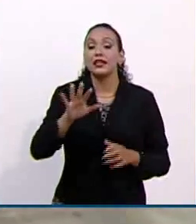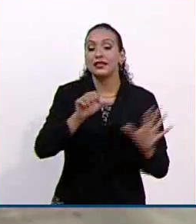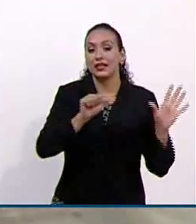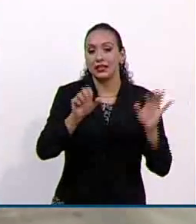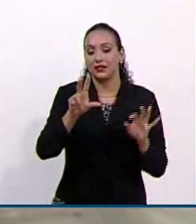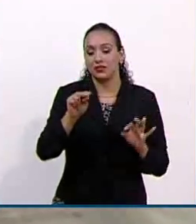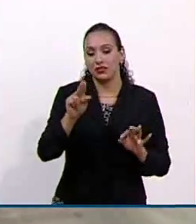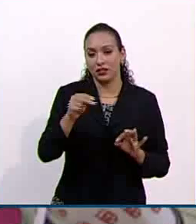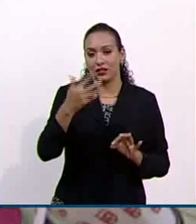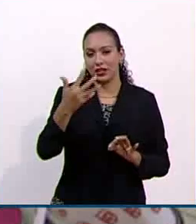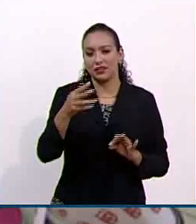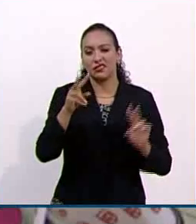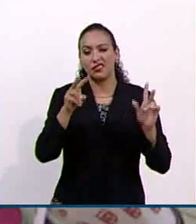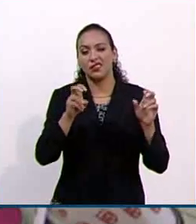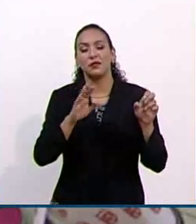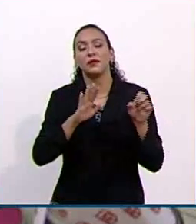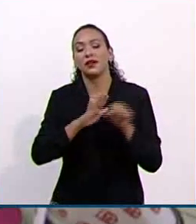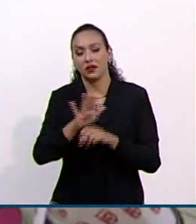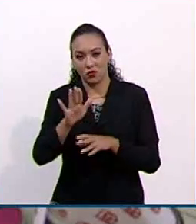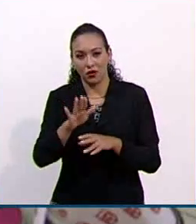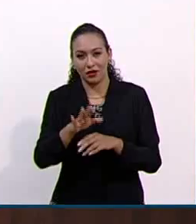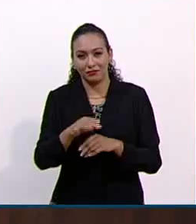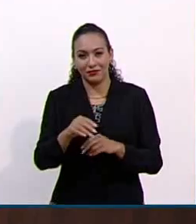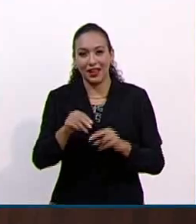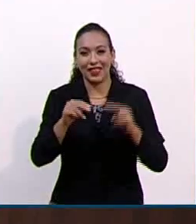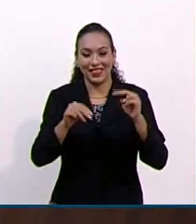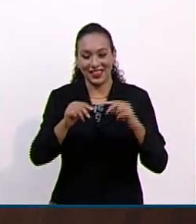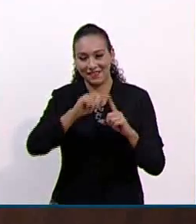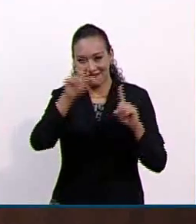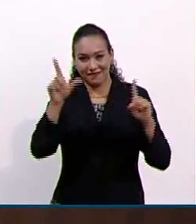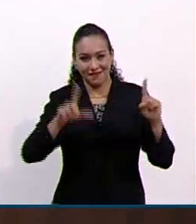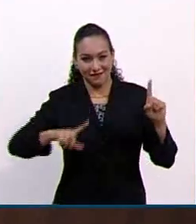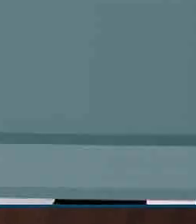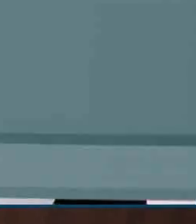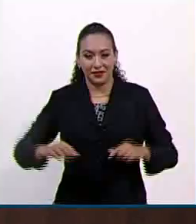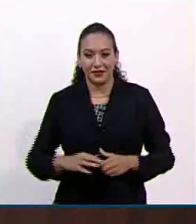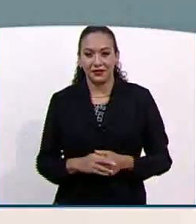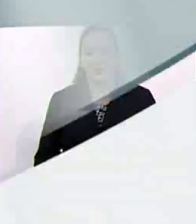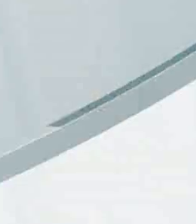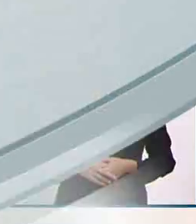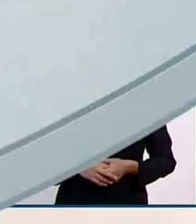3.885 tienen que ver con los comicios a nivel federal.